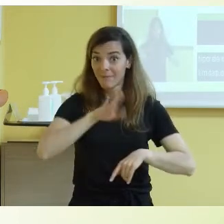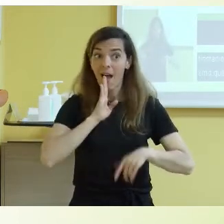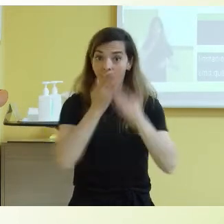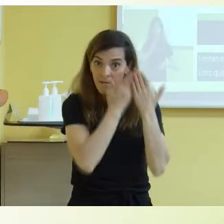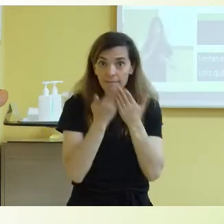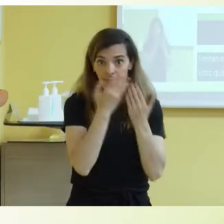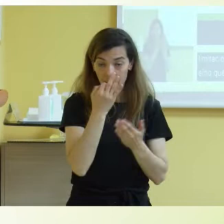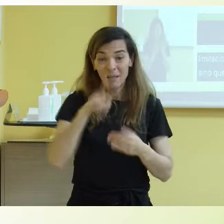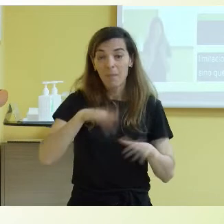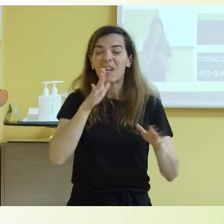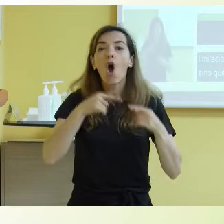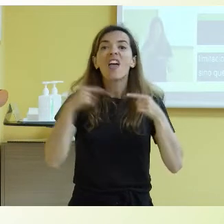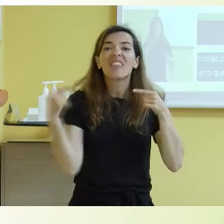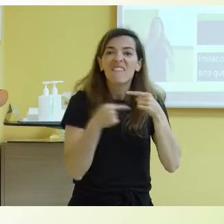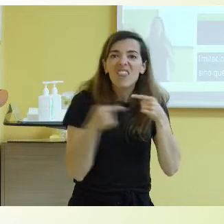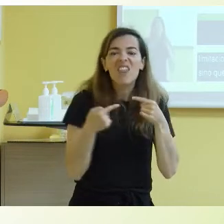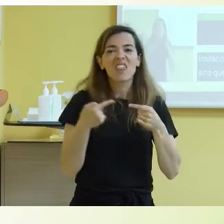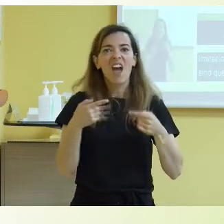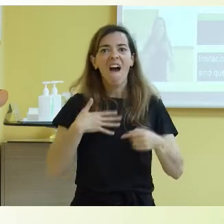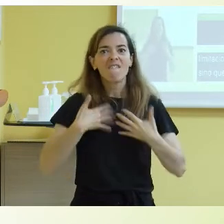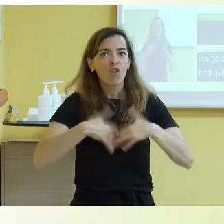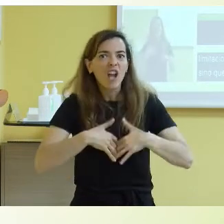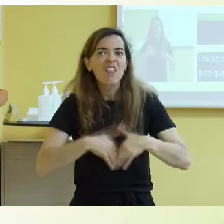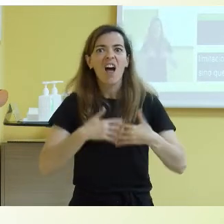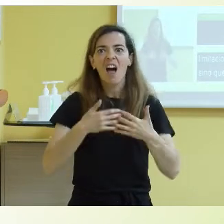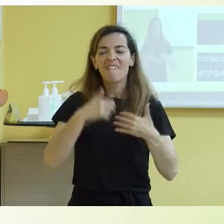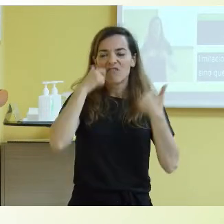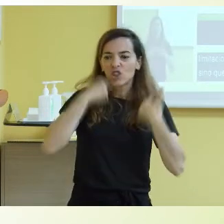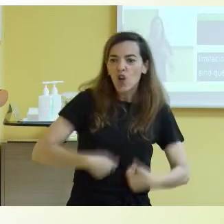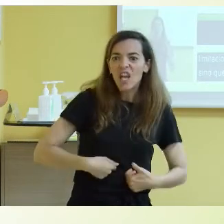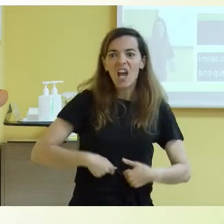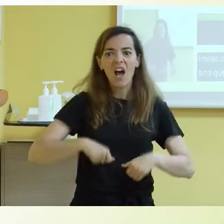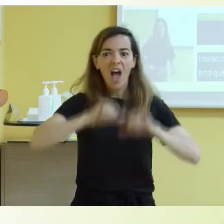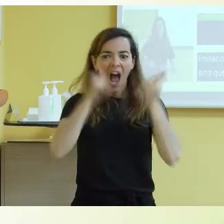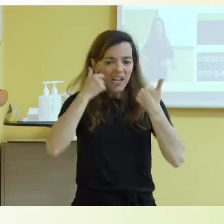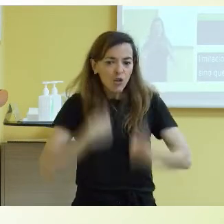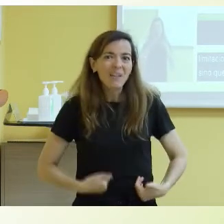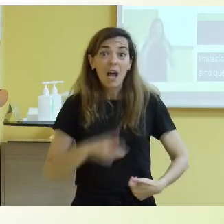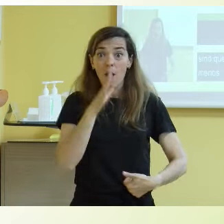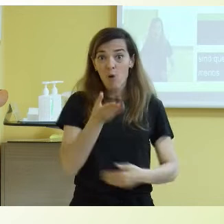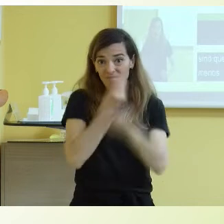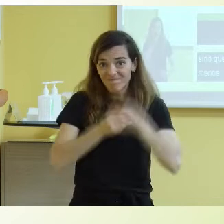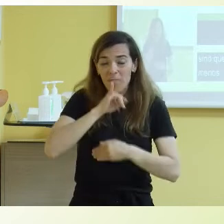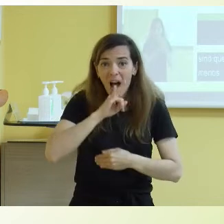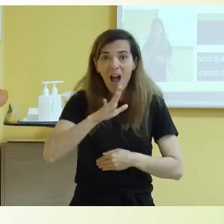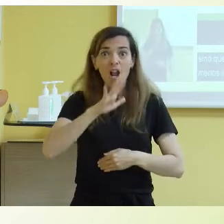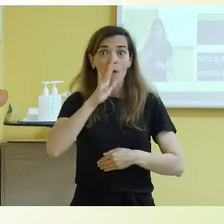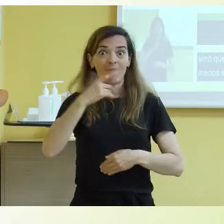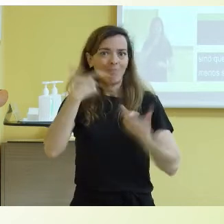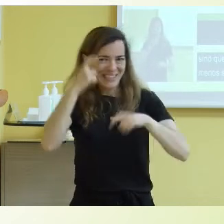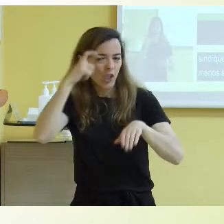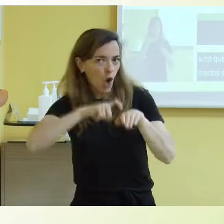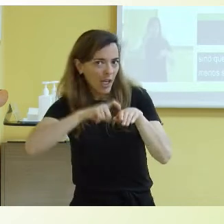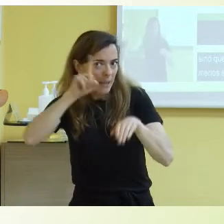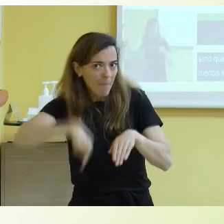bueno, deficiencia, funcionalidad, fisiología, anatomía, en el caso de una malformación, una malposición, en la parte psicológica, cuando